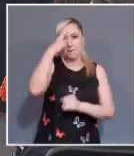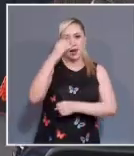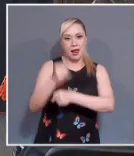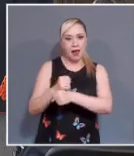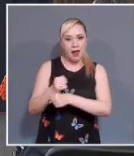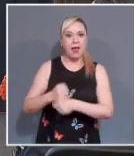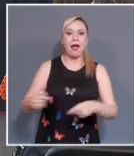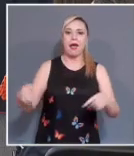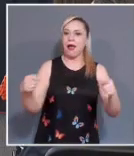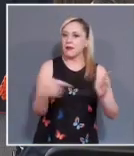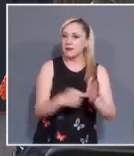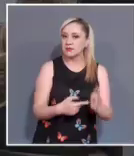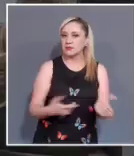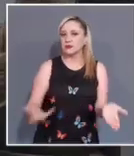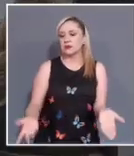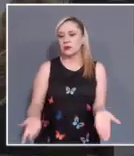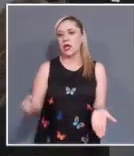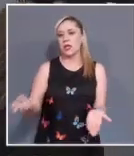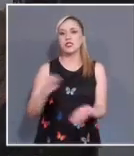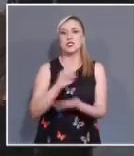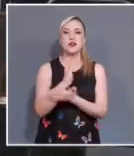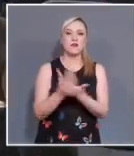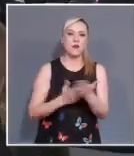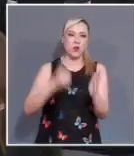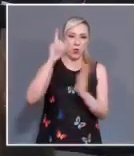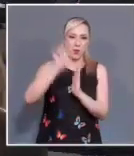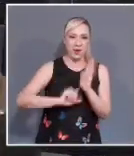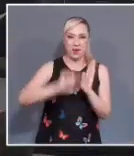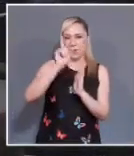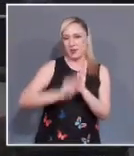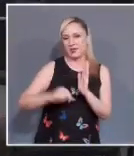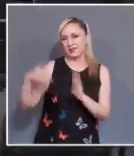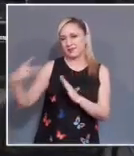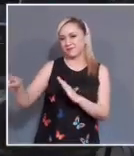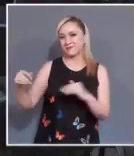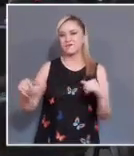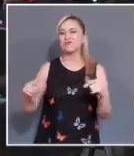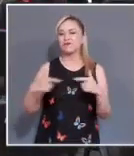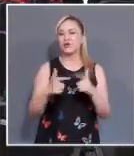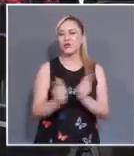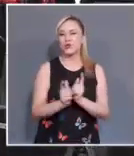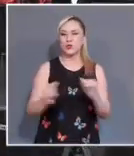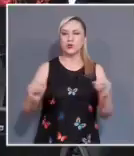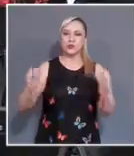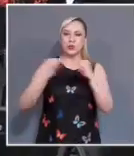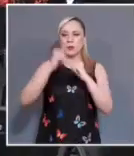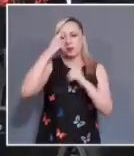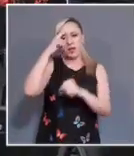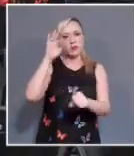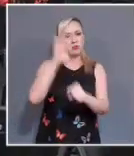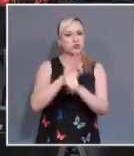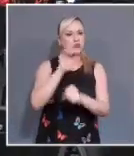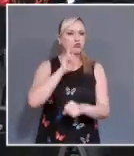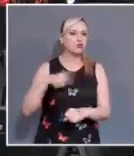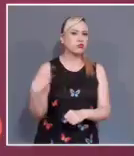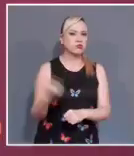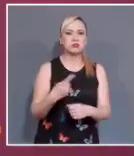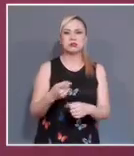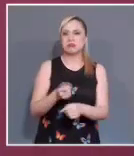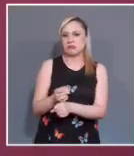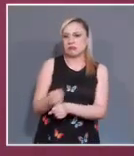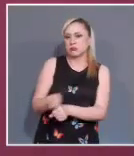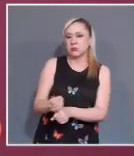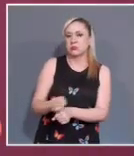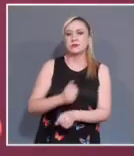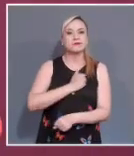la presentación del informe mensual del Grupo Interinstitucional de la Estrategia Nacional de Protección para las Mujeres que Viven Violencia, lamentó que hay